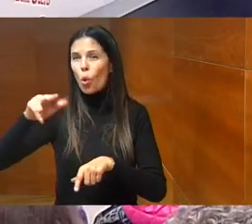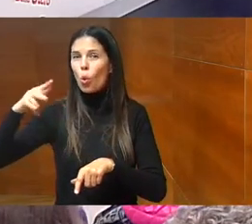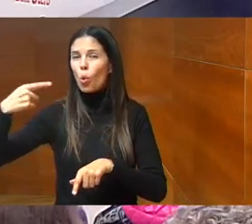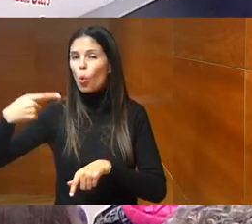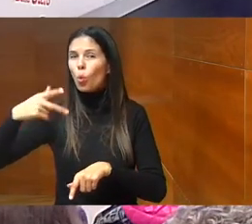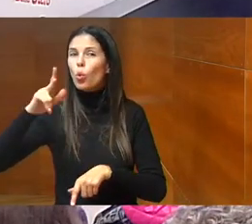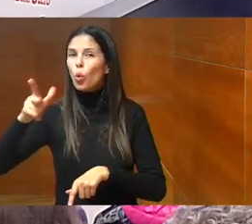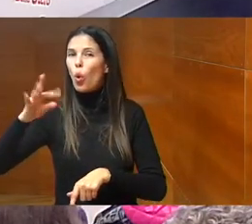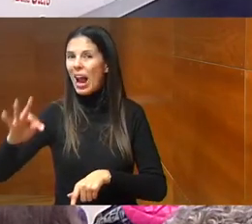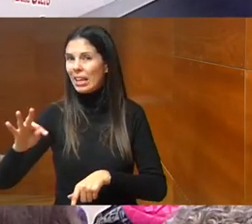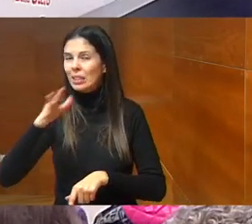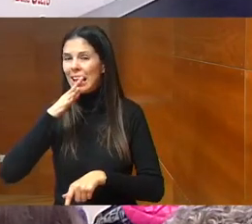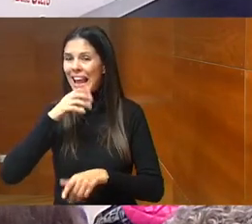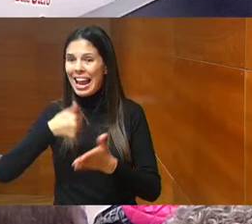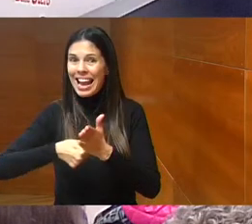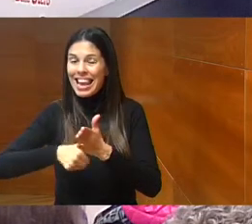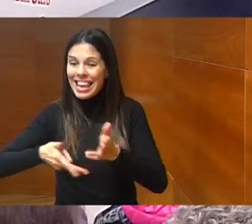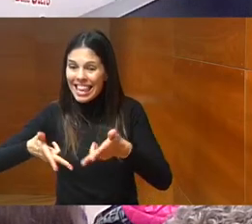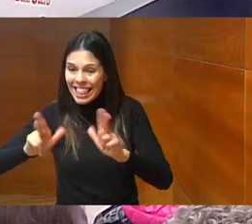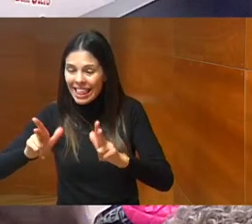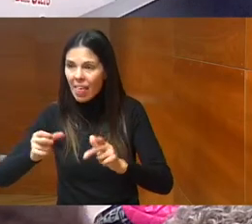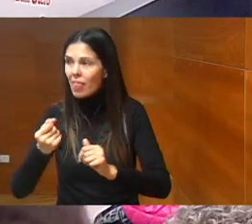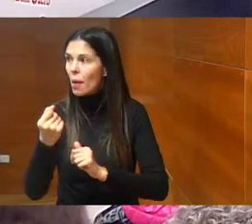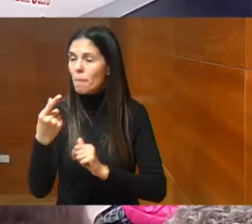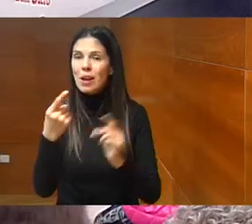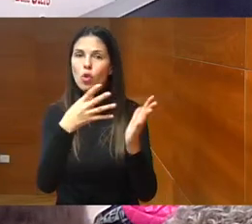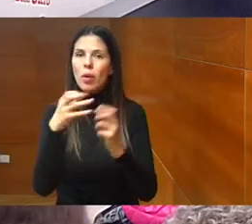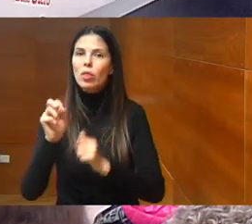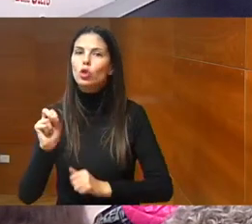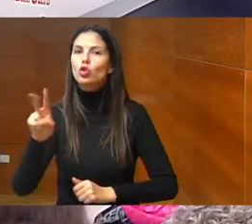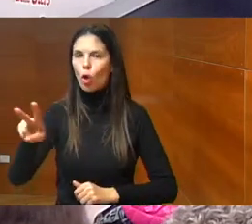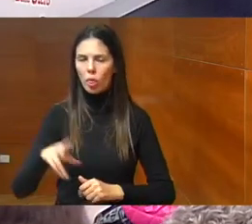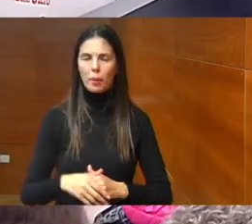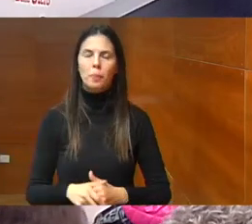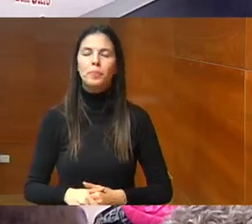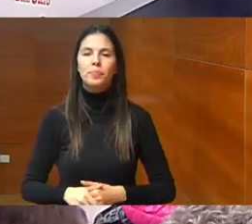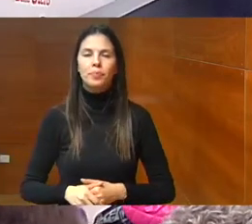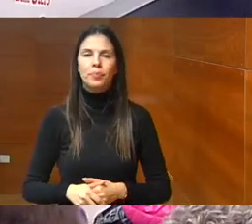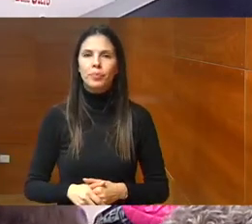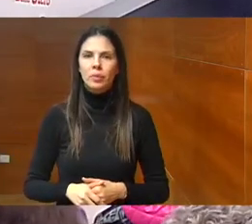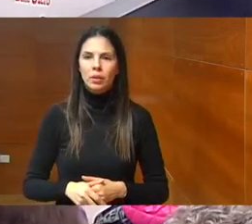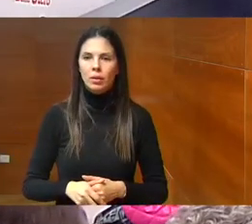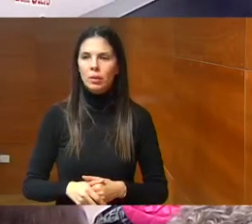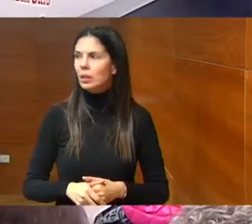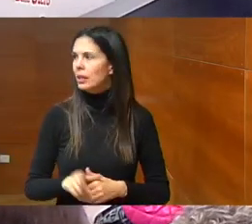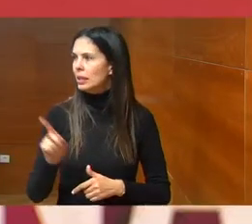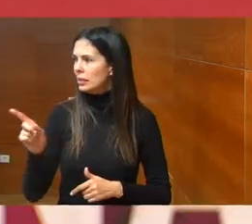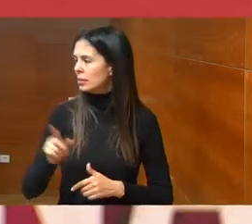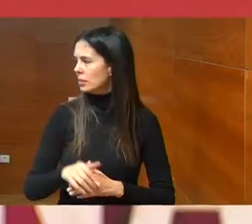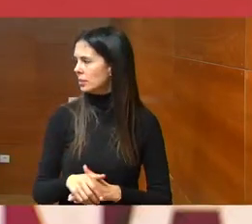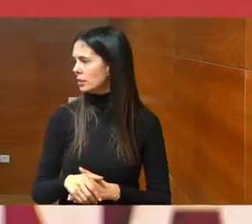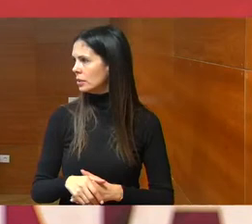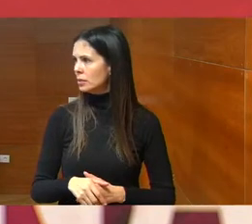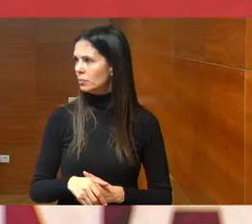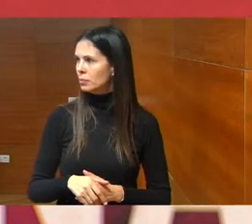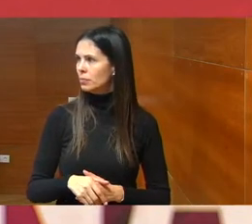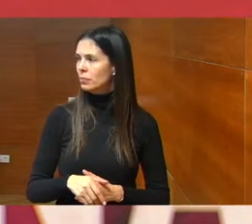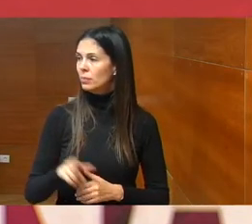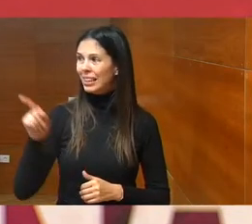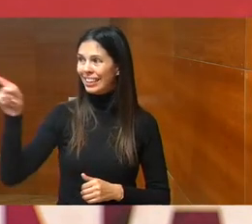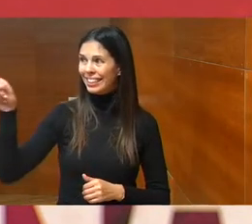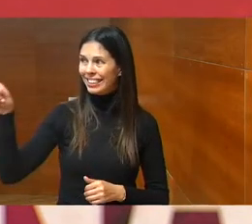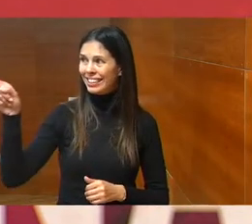Aviación en 1912 esta es Uy esta